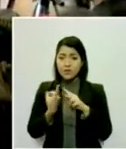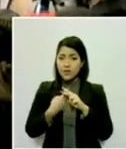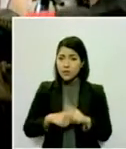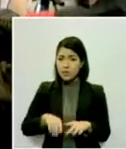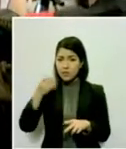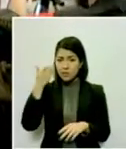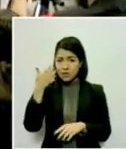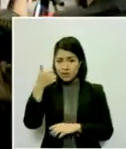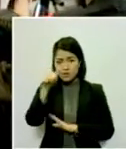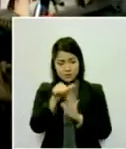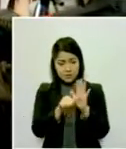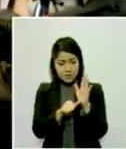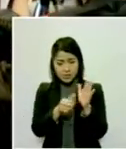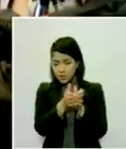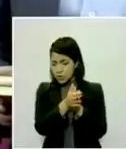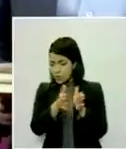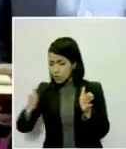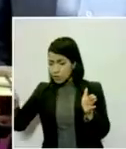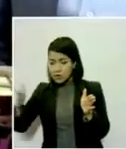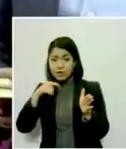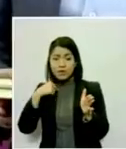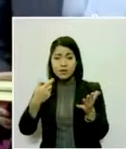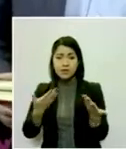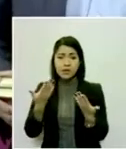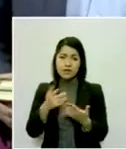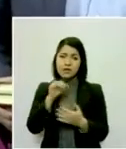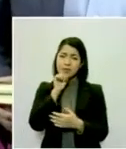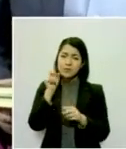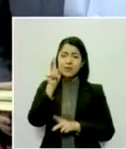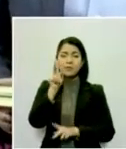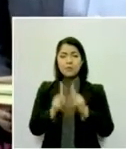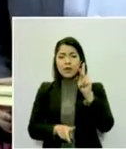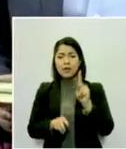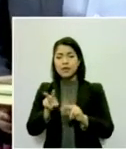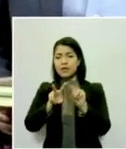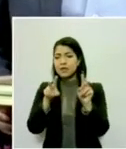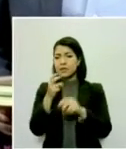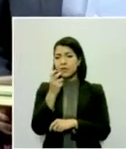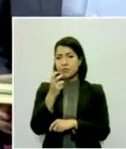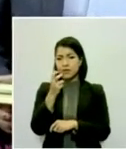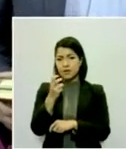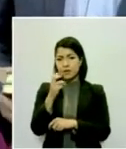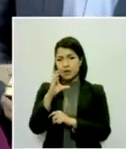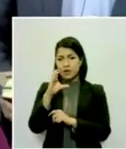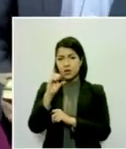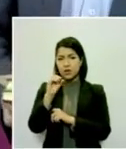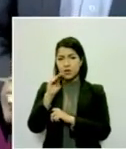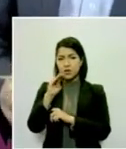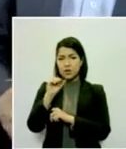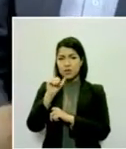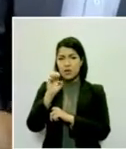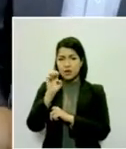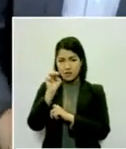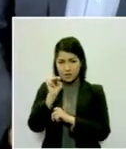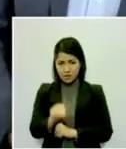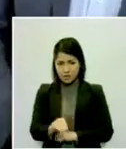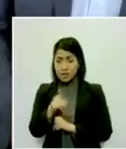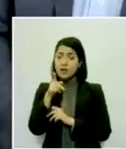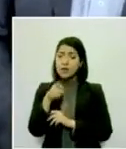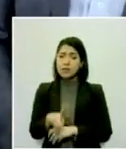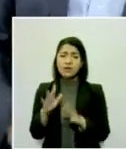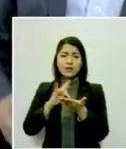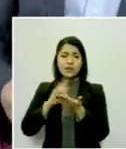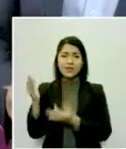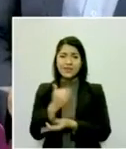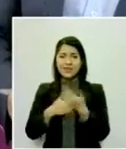de Bachilleres. Vamos a platicar también de ese tema del COBAE. Pues bueno, muchas gracias a